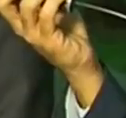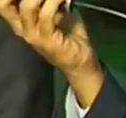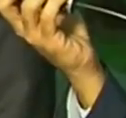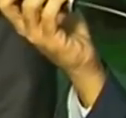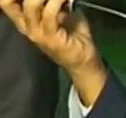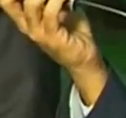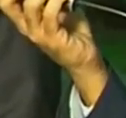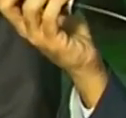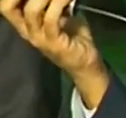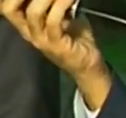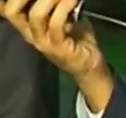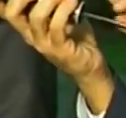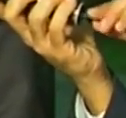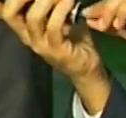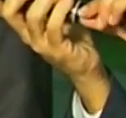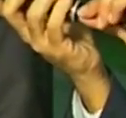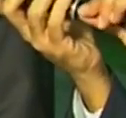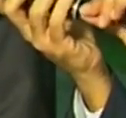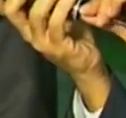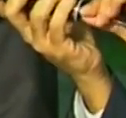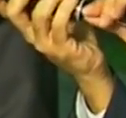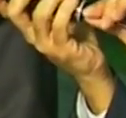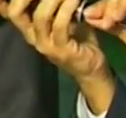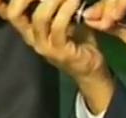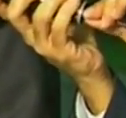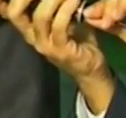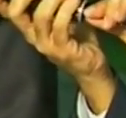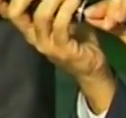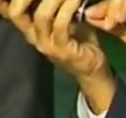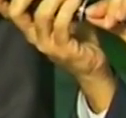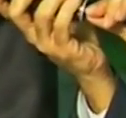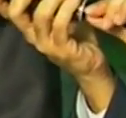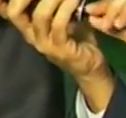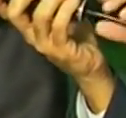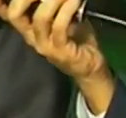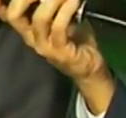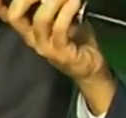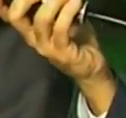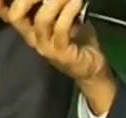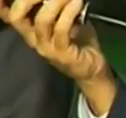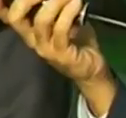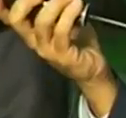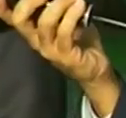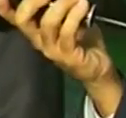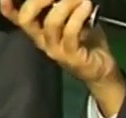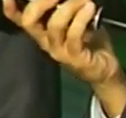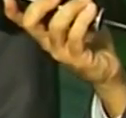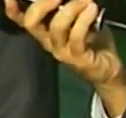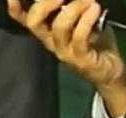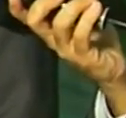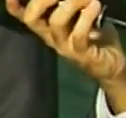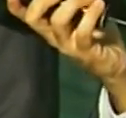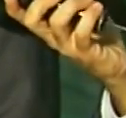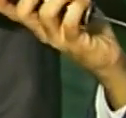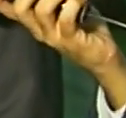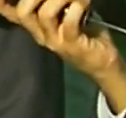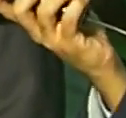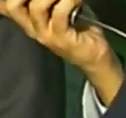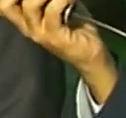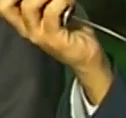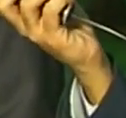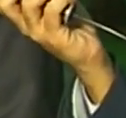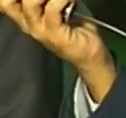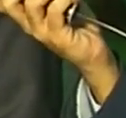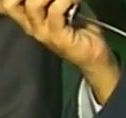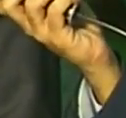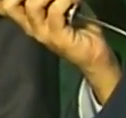venezolana, entendiendo que eso es una demostración más de la subordinación, de la genuflexión de la Unión Europea a